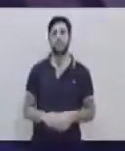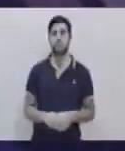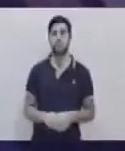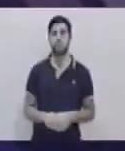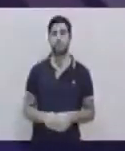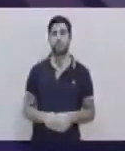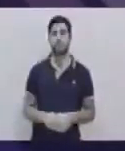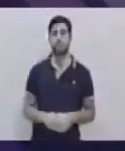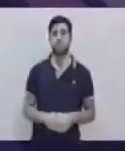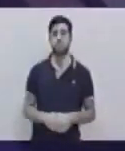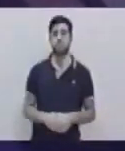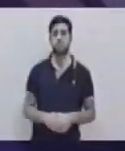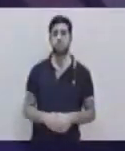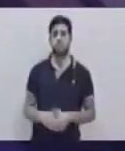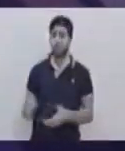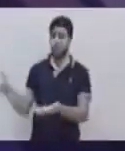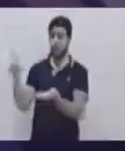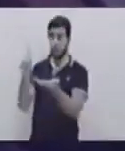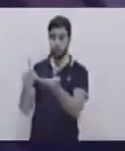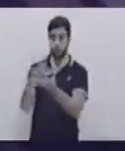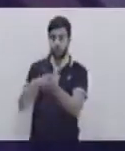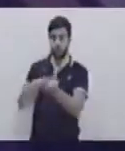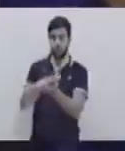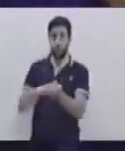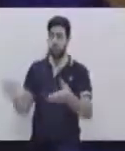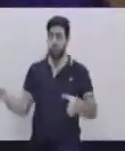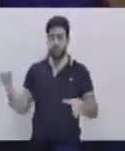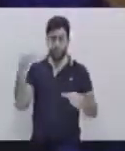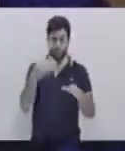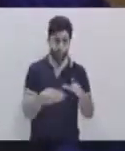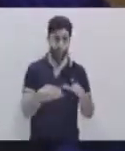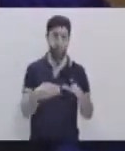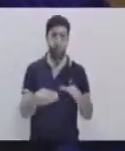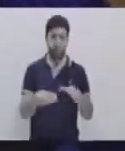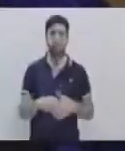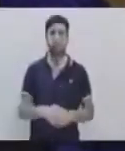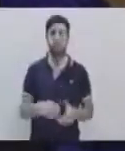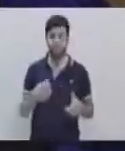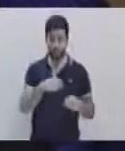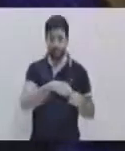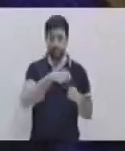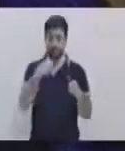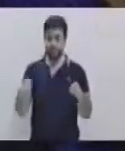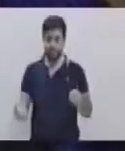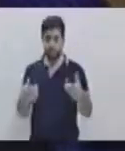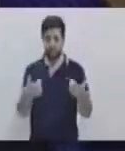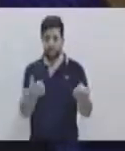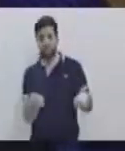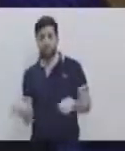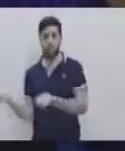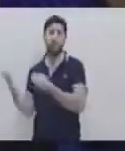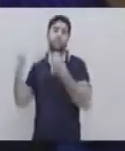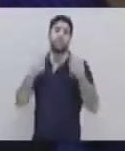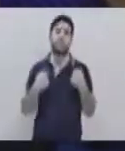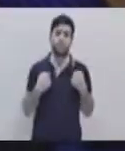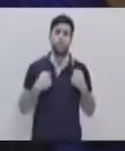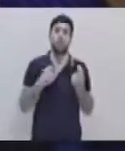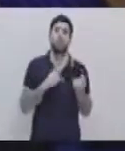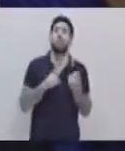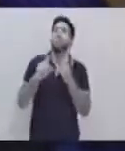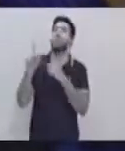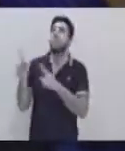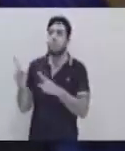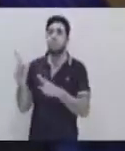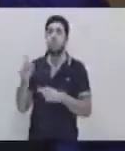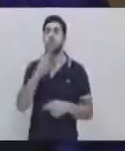Y, por supuesto, jabón para lavarnos constantemente las manos. Muy bien, vamos a iniciar nuestro viaje. Vamos a salir de la ciudad capital